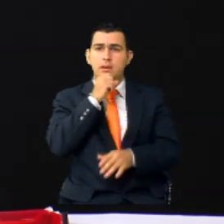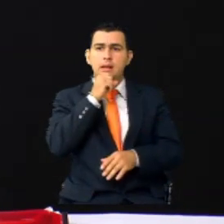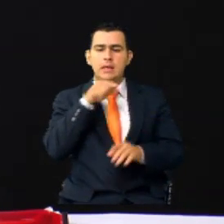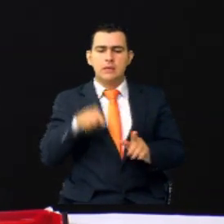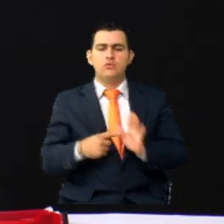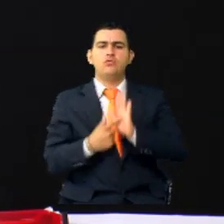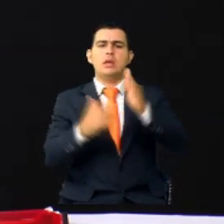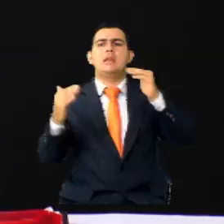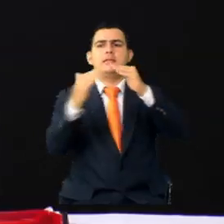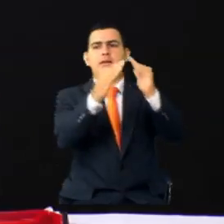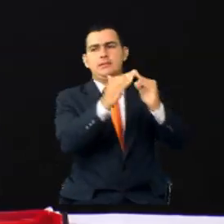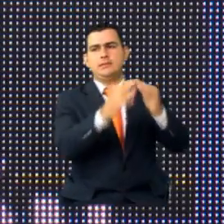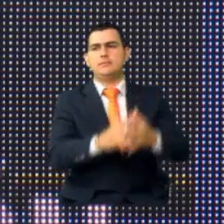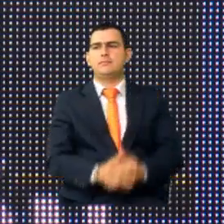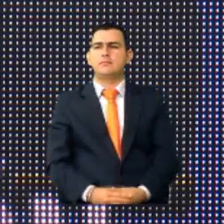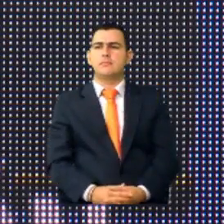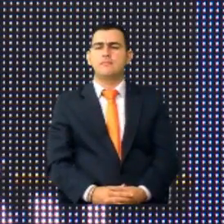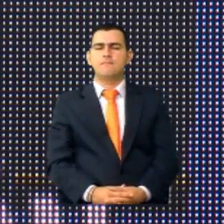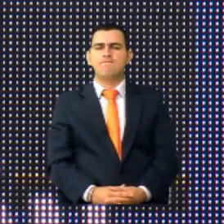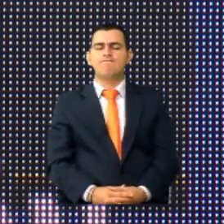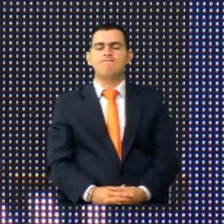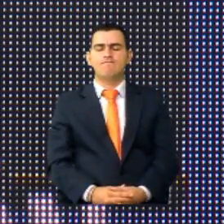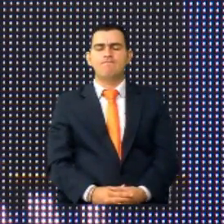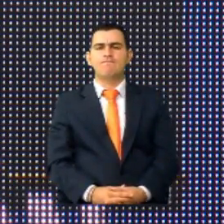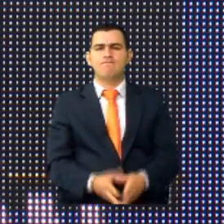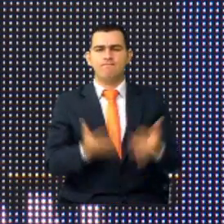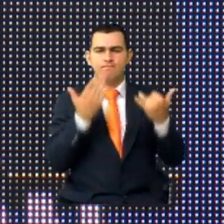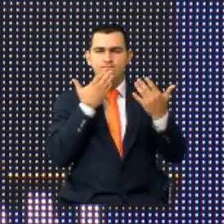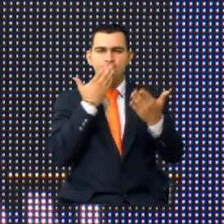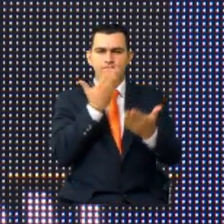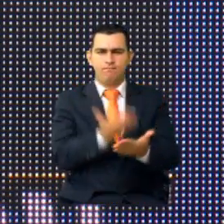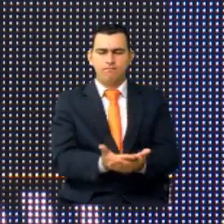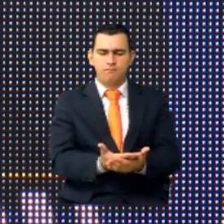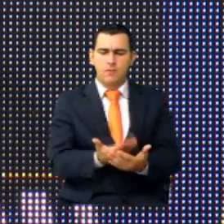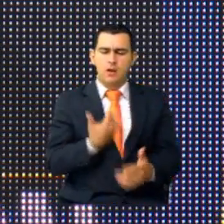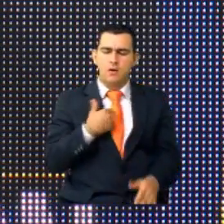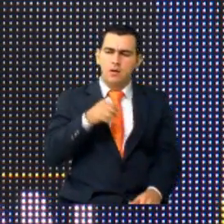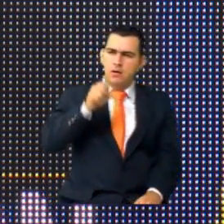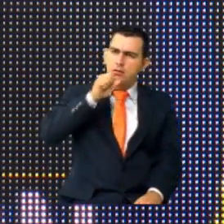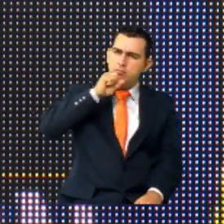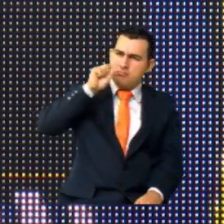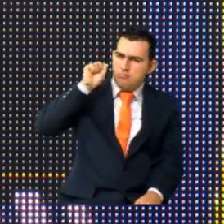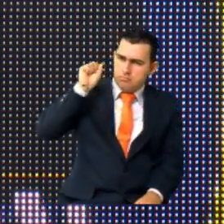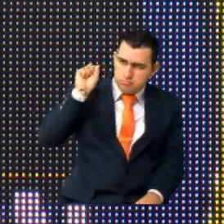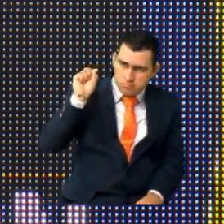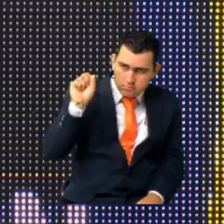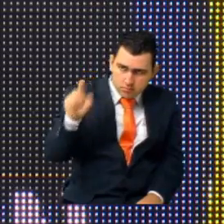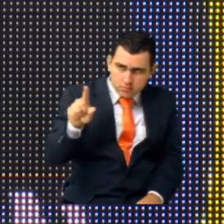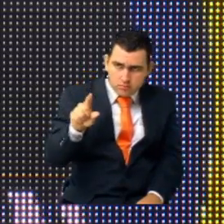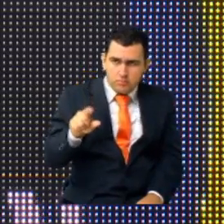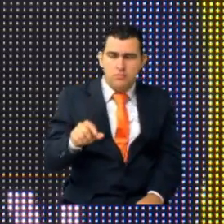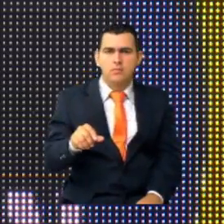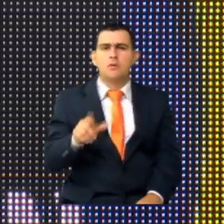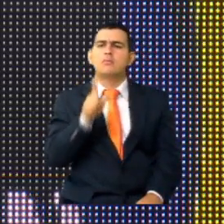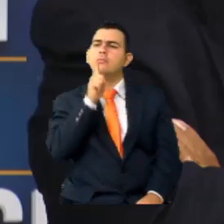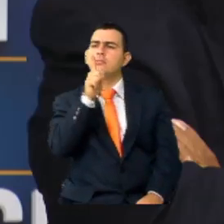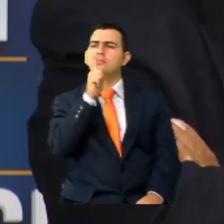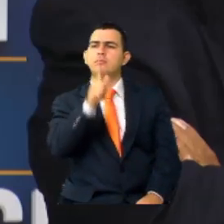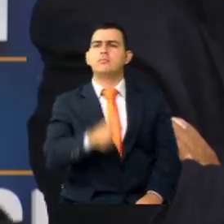viviendas. Gracias, candidato. El turno ahora es para la pregunta que formula el periodista Luis Alberto Delgado al candidato Jonathan